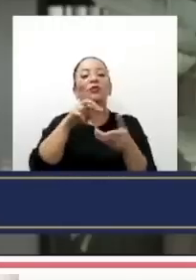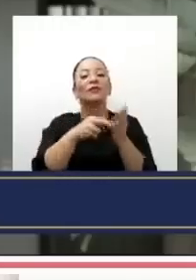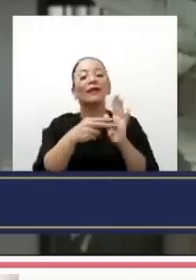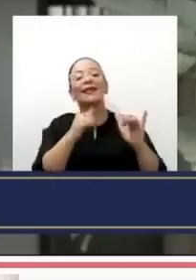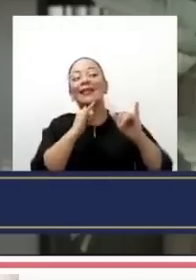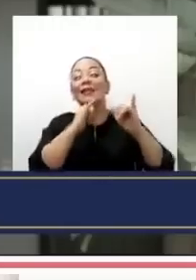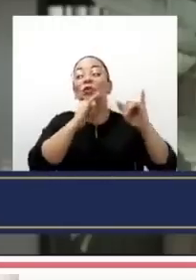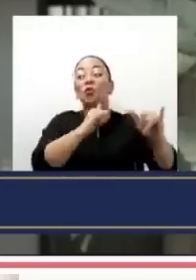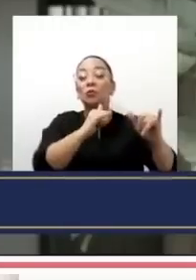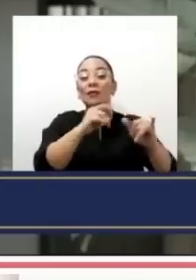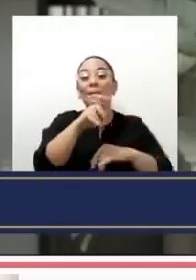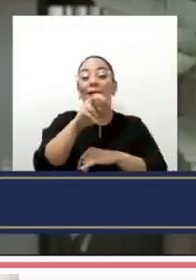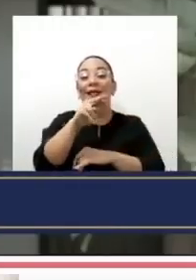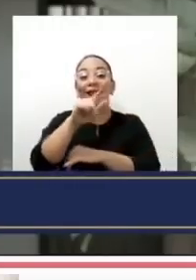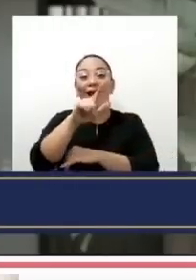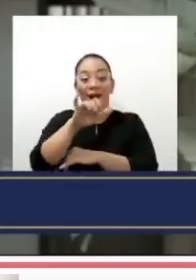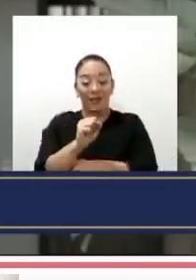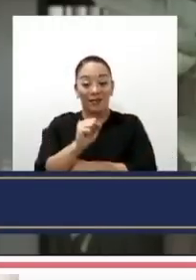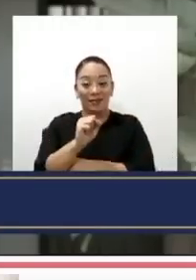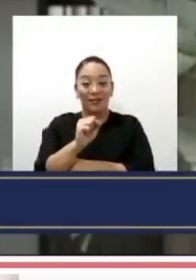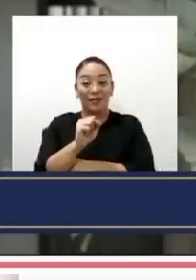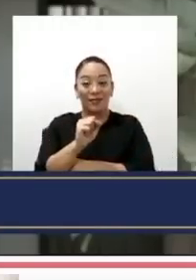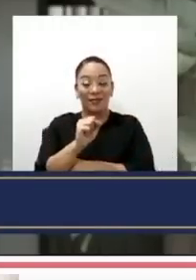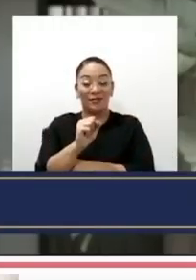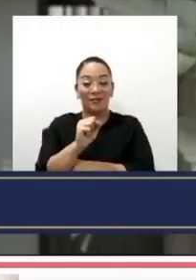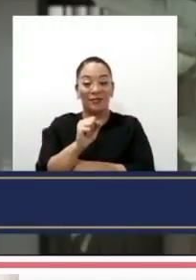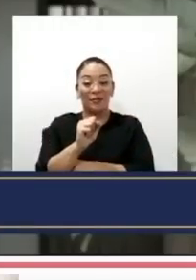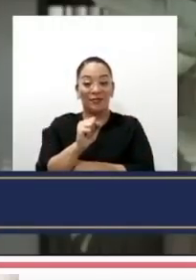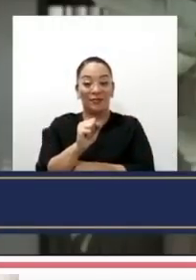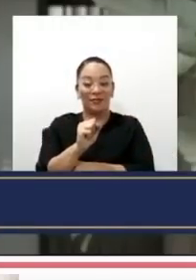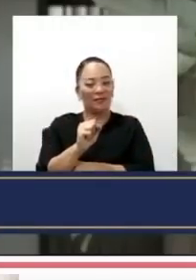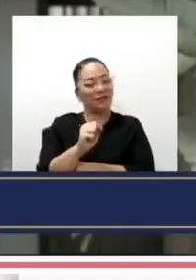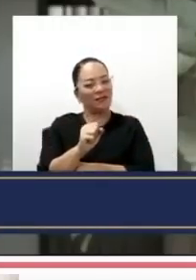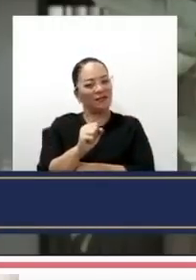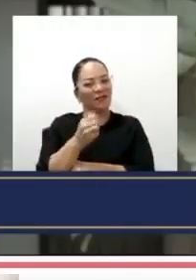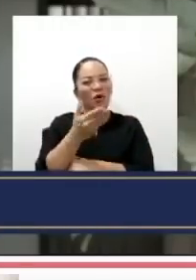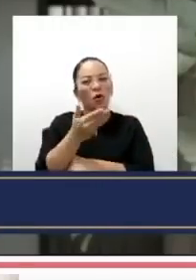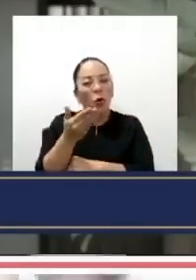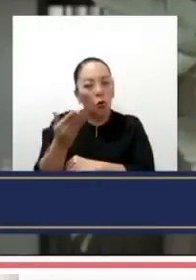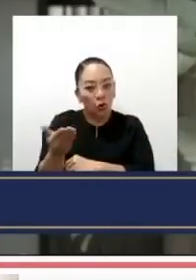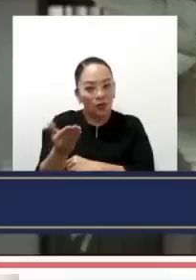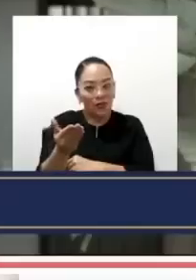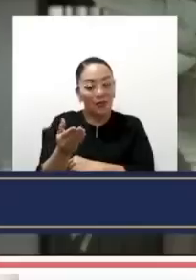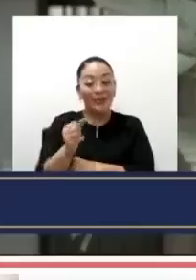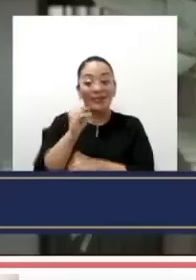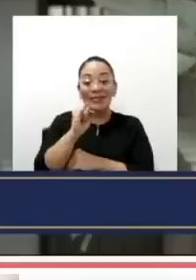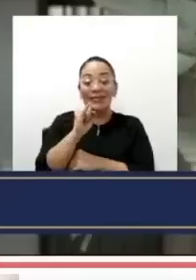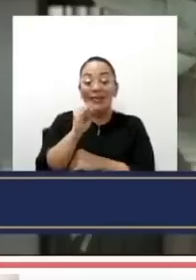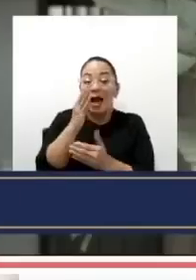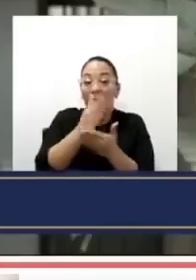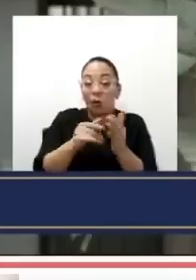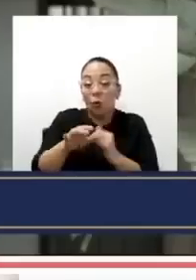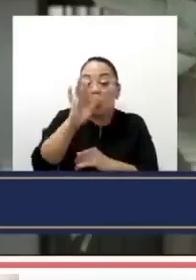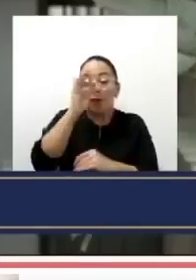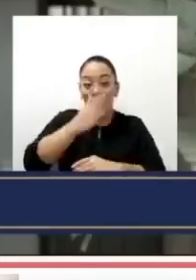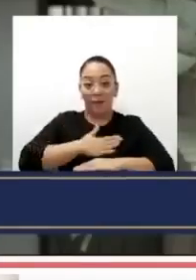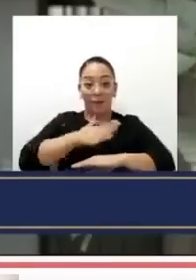denuncias penales de cosas que, si se me encontrase